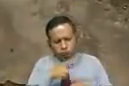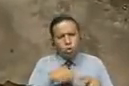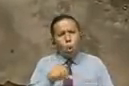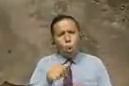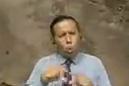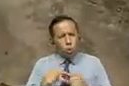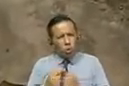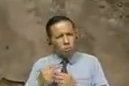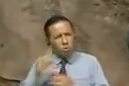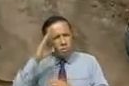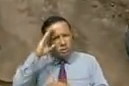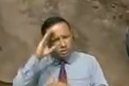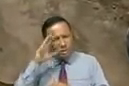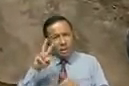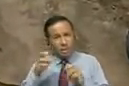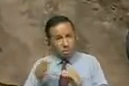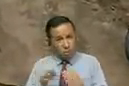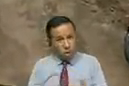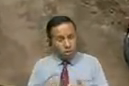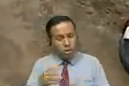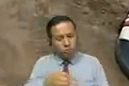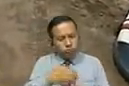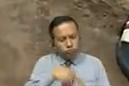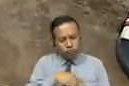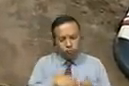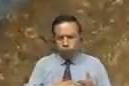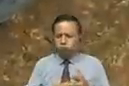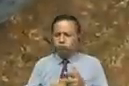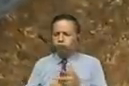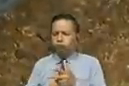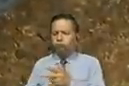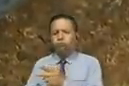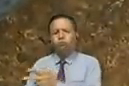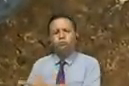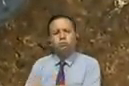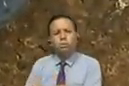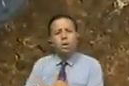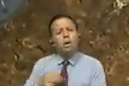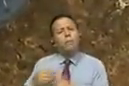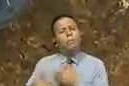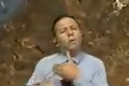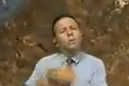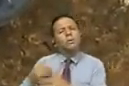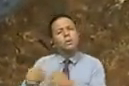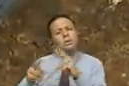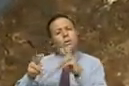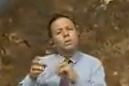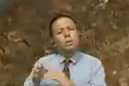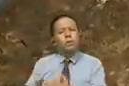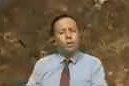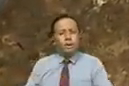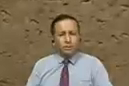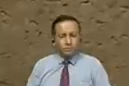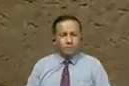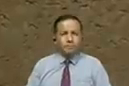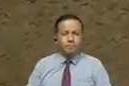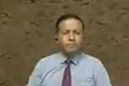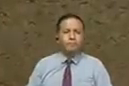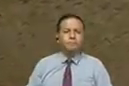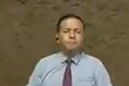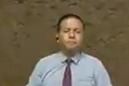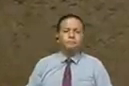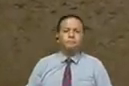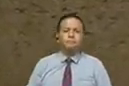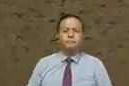del traslado del cuerpo de aquel desconocido hasta la morgue para el procedimiento respectivo.